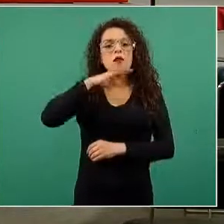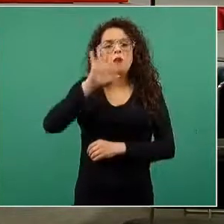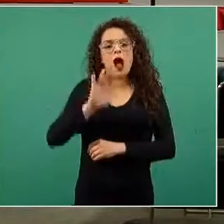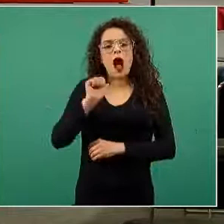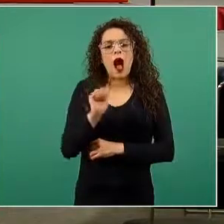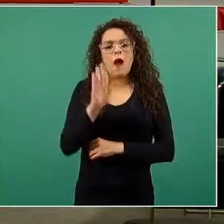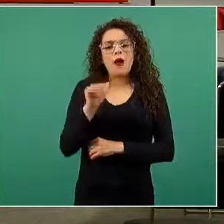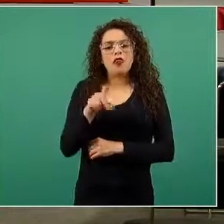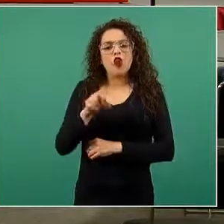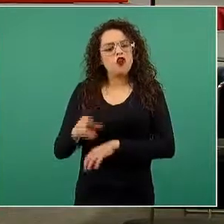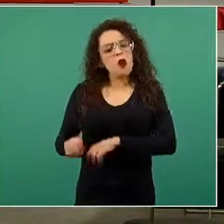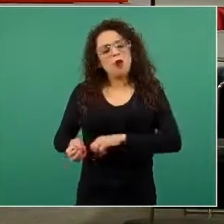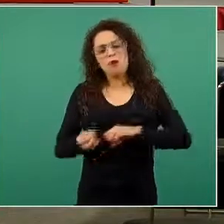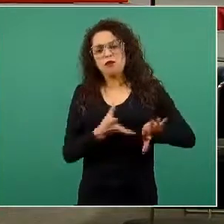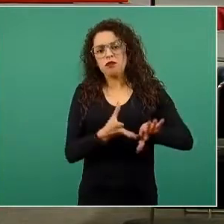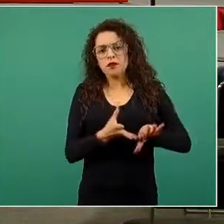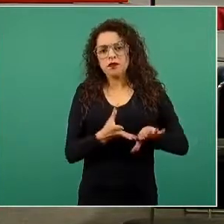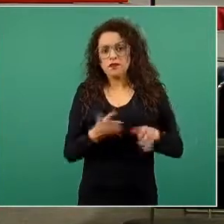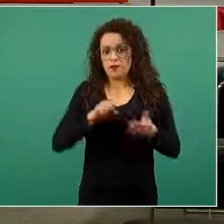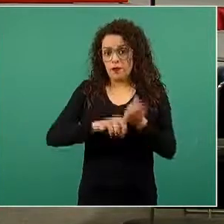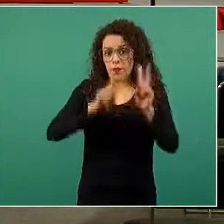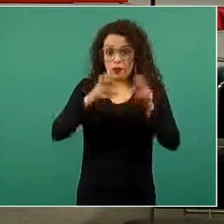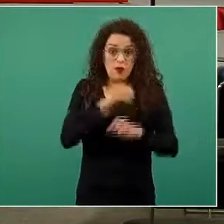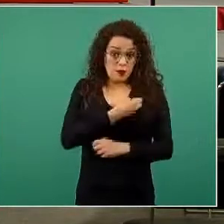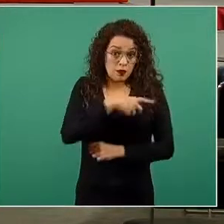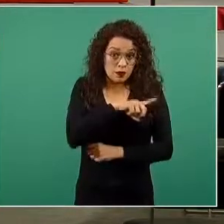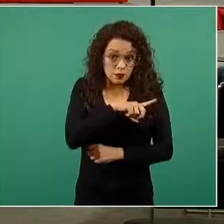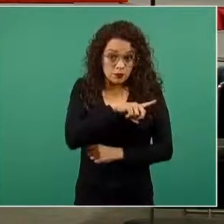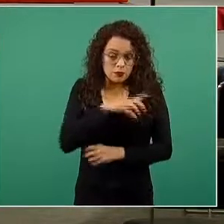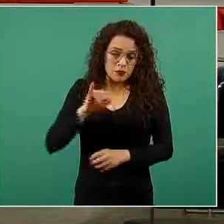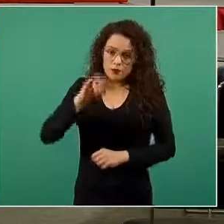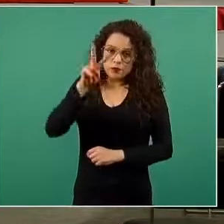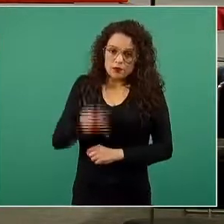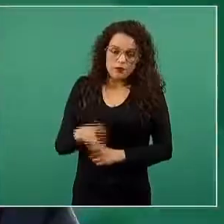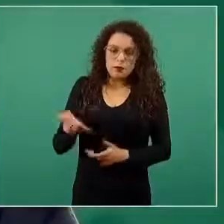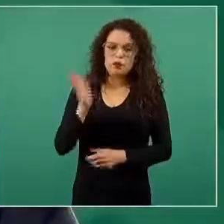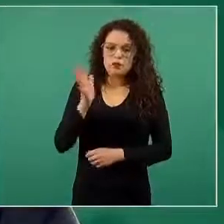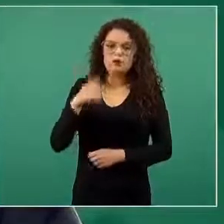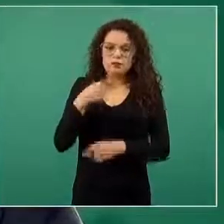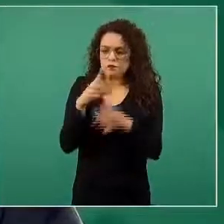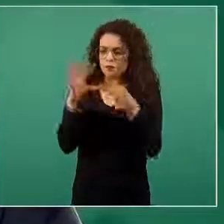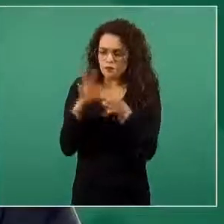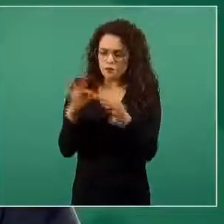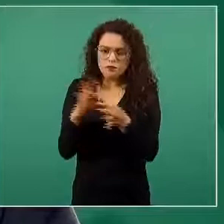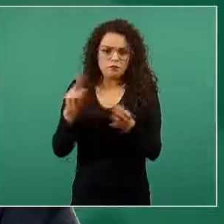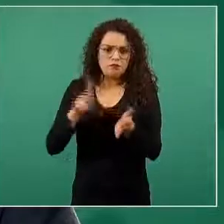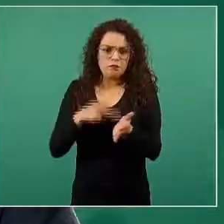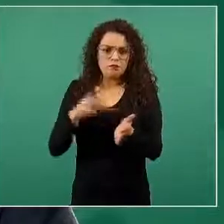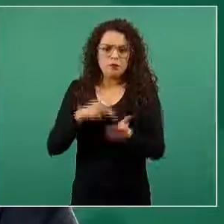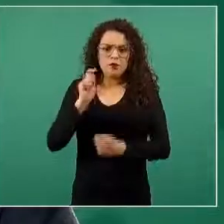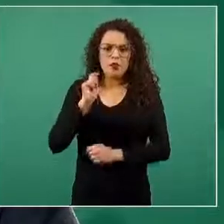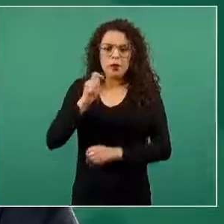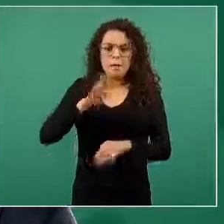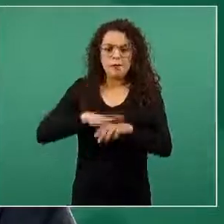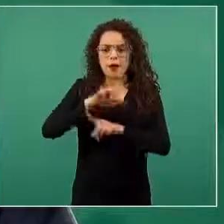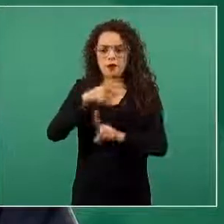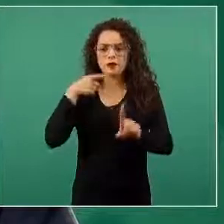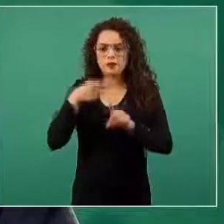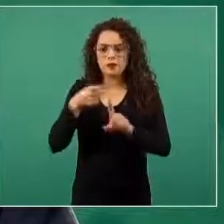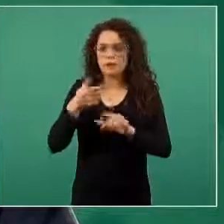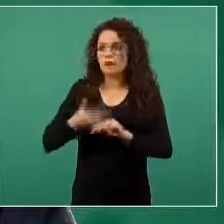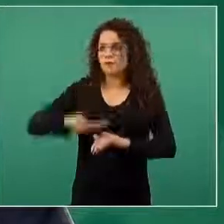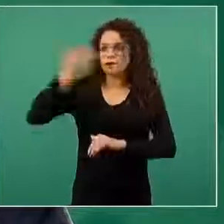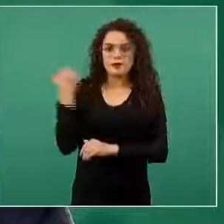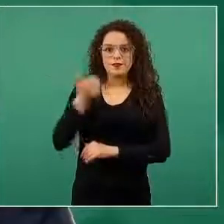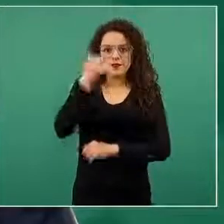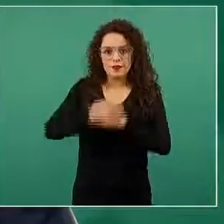salud. Por supuesto, tenemos situaciones muy dramáticas que también hemos comentado en varias ocasiones, en particular durante el sexenio pasado,